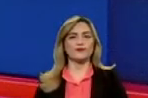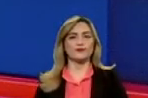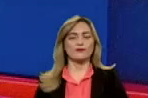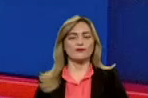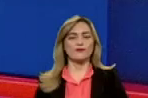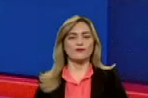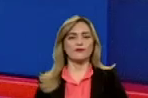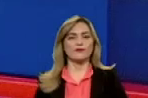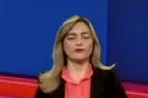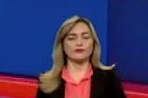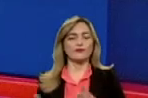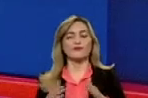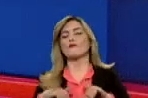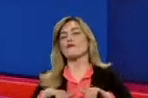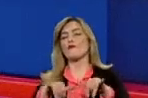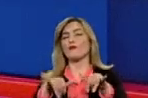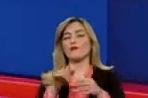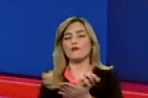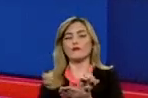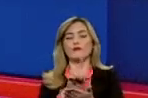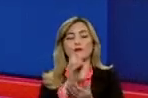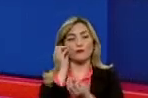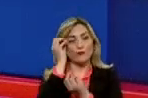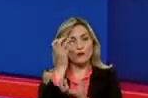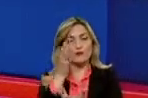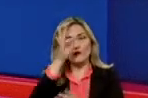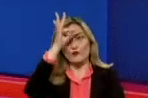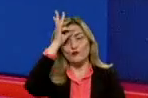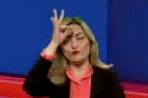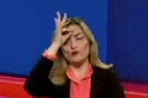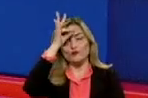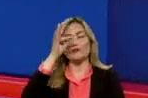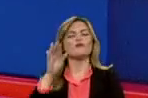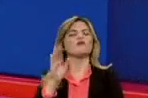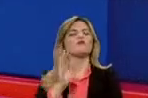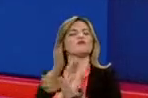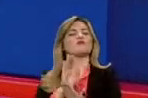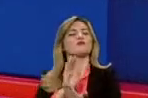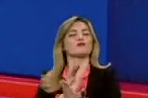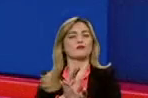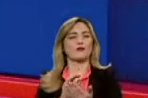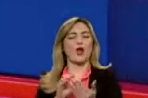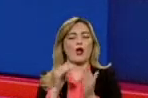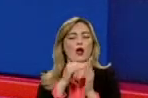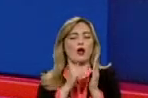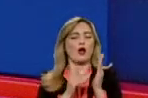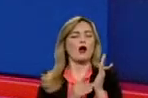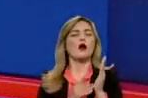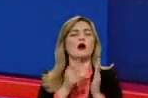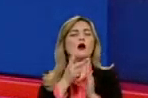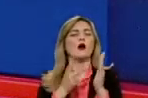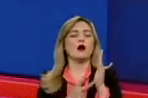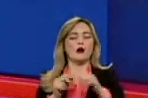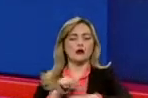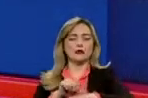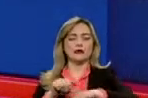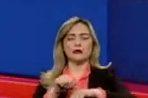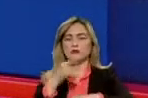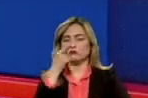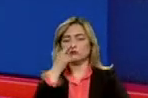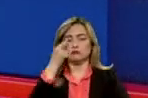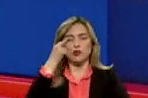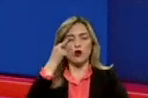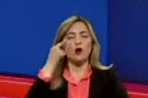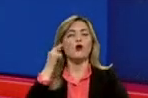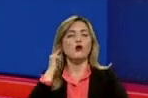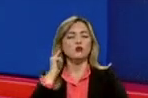Vamos a continuar con más. Desde esta semana les contamos que en el Hospital Carlos Andrade Marín se retomó ya la lista programada de cirugías oftalmológicas